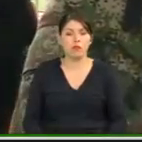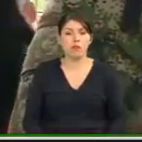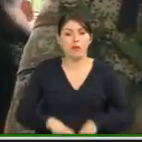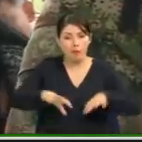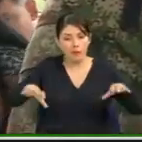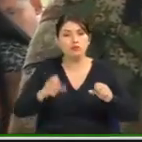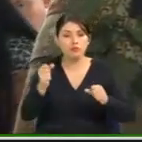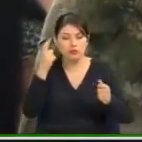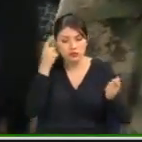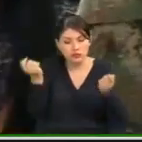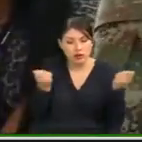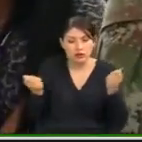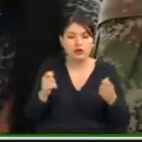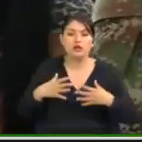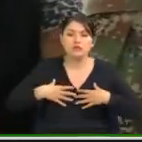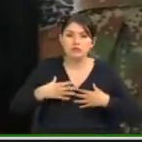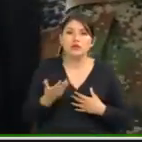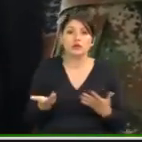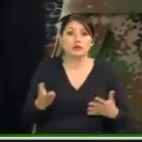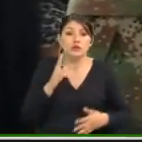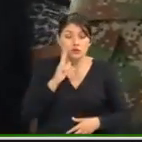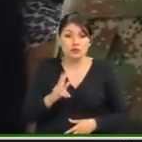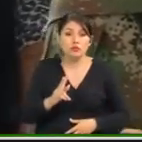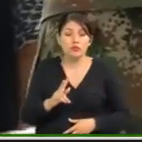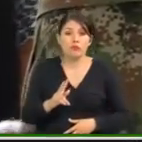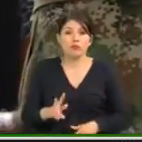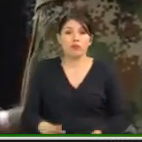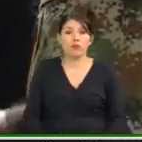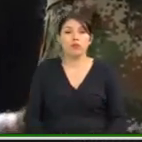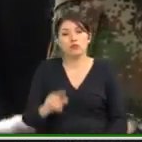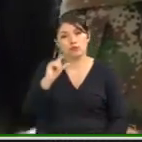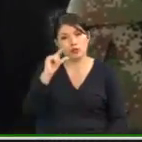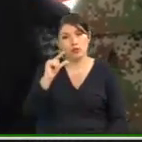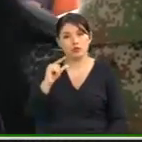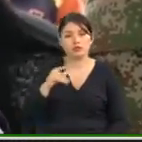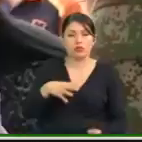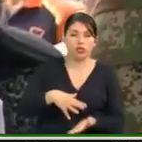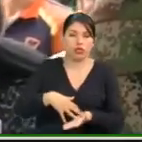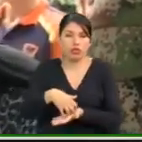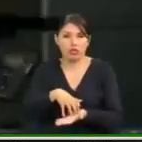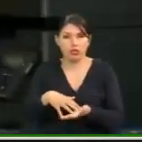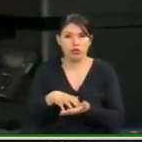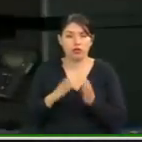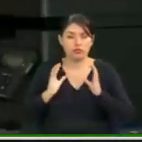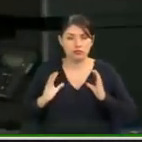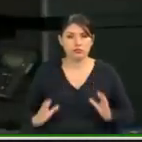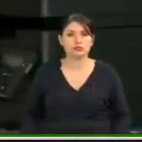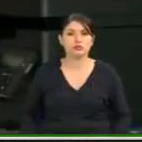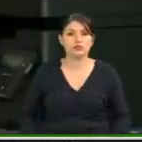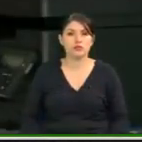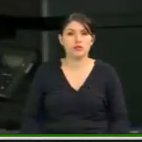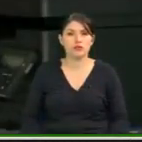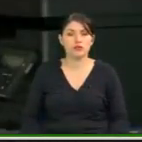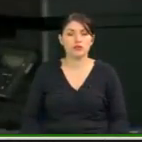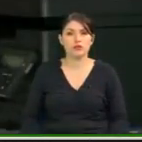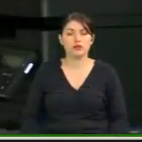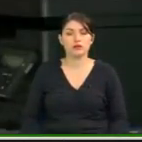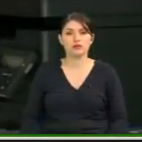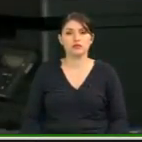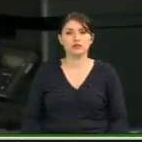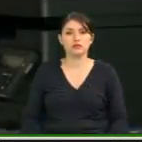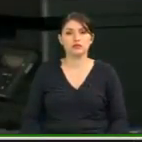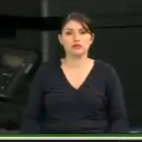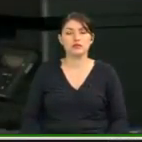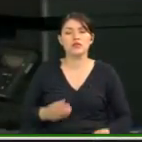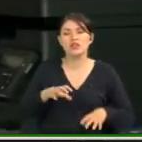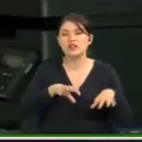y pude manejar estabilizándolo porque pues presentó un poquito inestabilidad en la parte hemodinámica, o sea, en la parte de sus signos vitales,